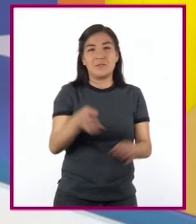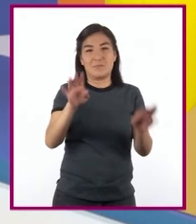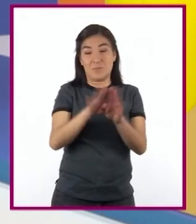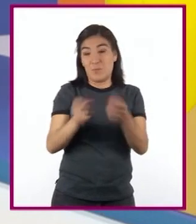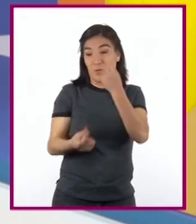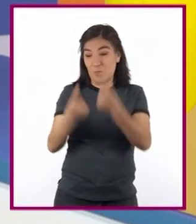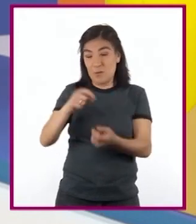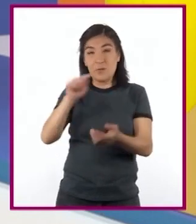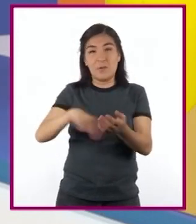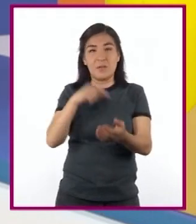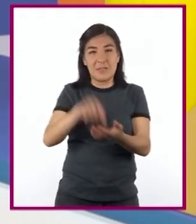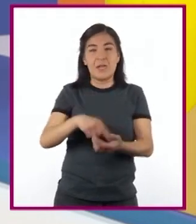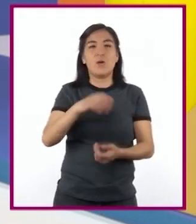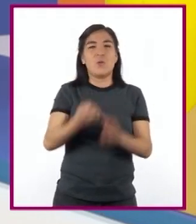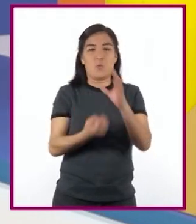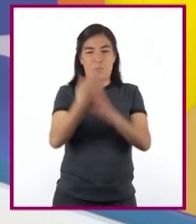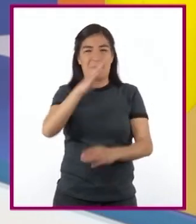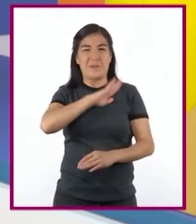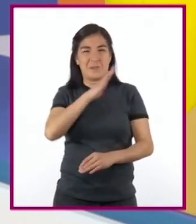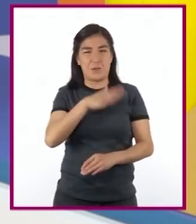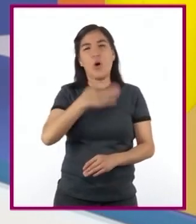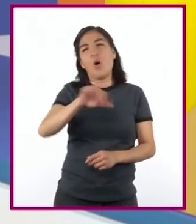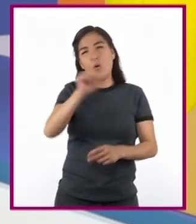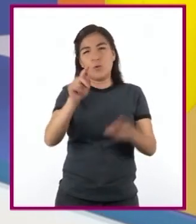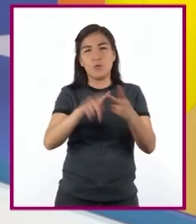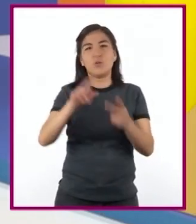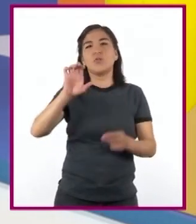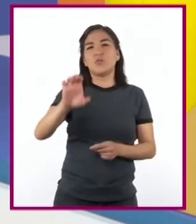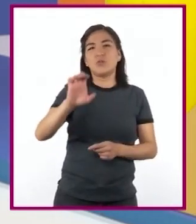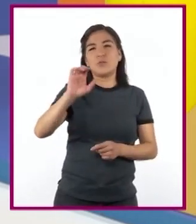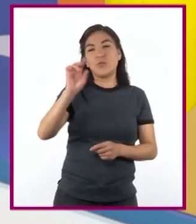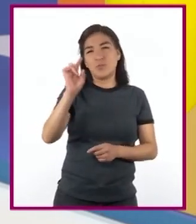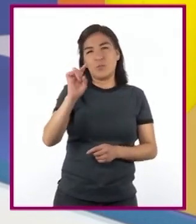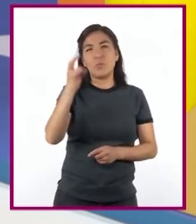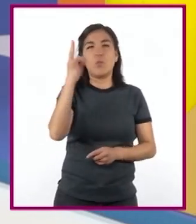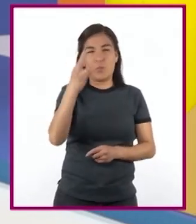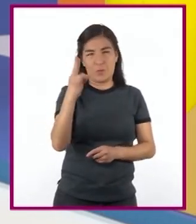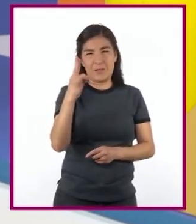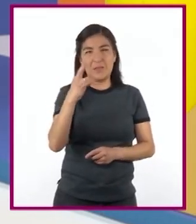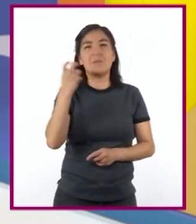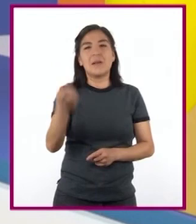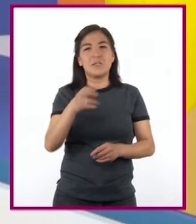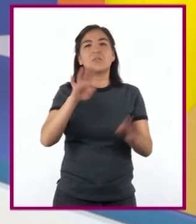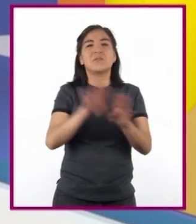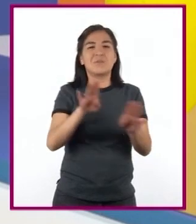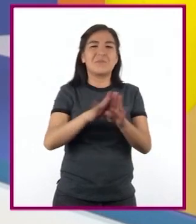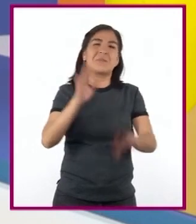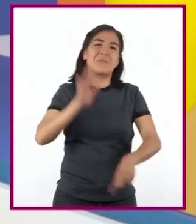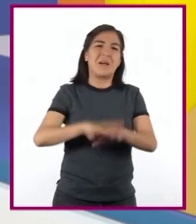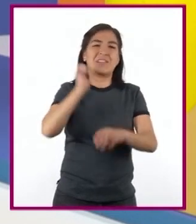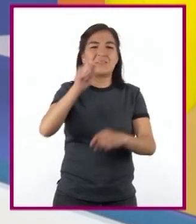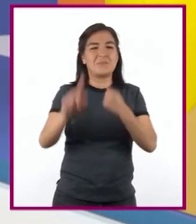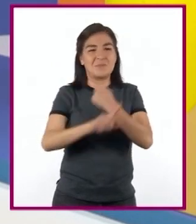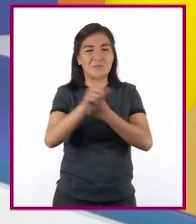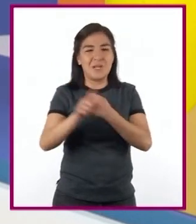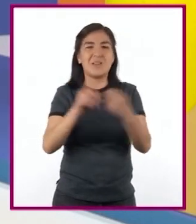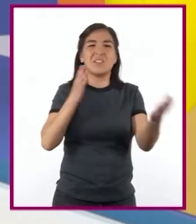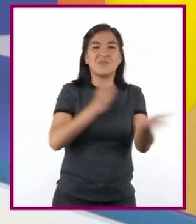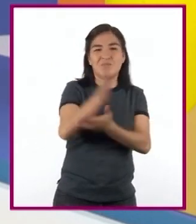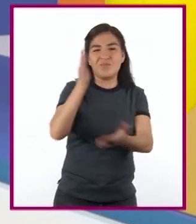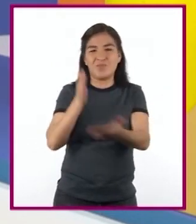España y Chuquisaca, hoy Sucre, Bolivia, se dieron graves enfrentamientos entre ambos grupos